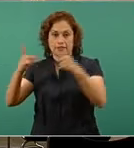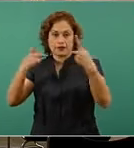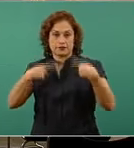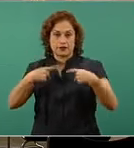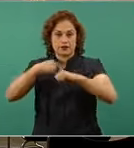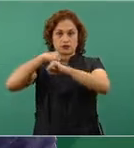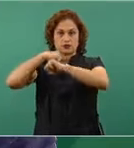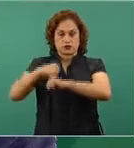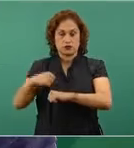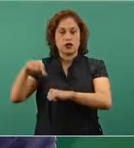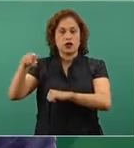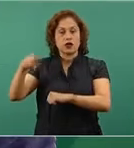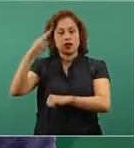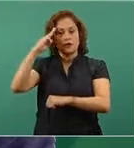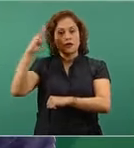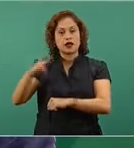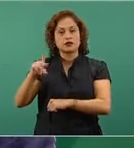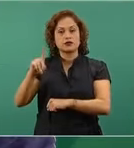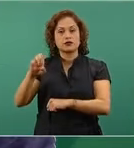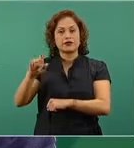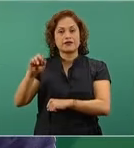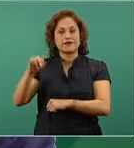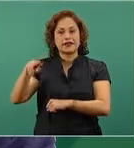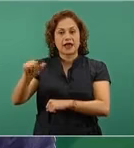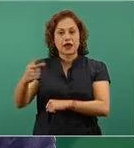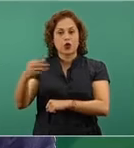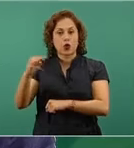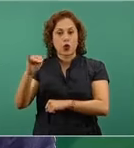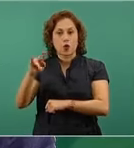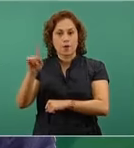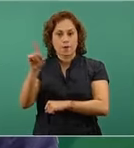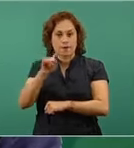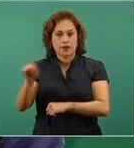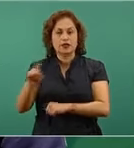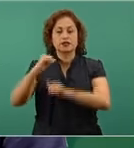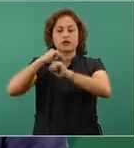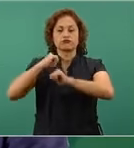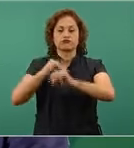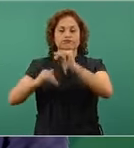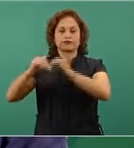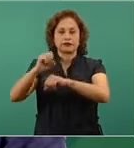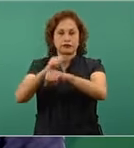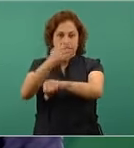la maestra Delfina Gómez, secretaria de Educación, y su equipo de trabajo.